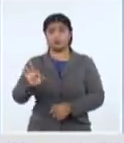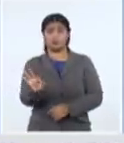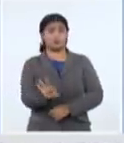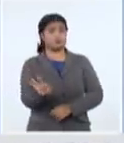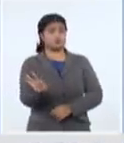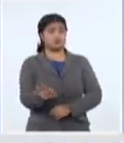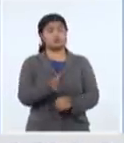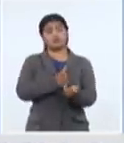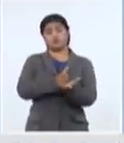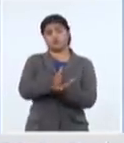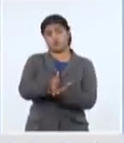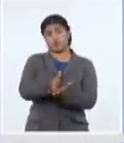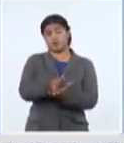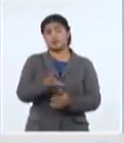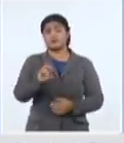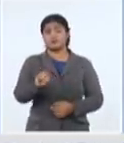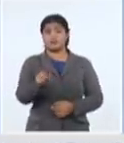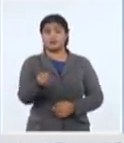el